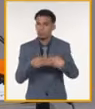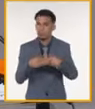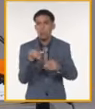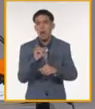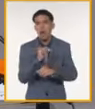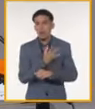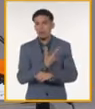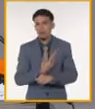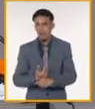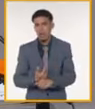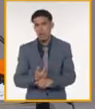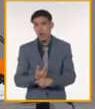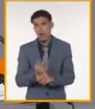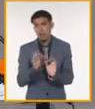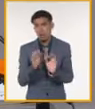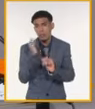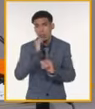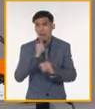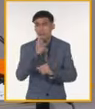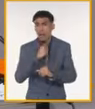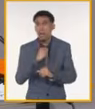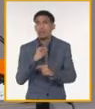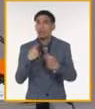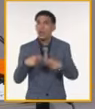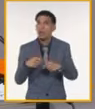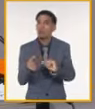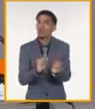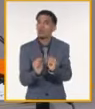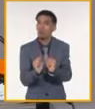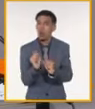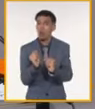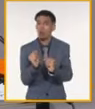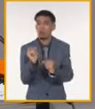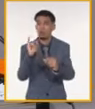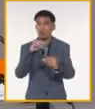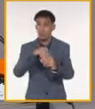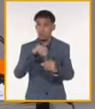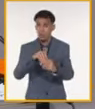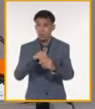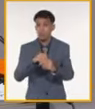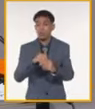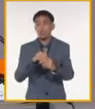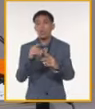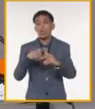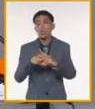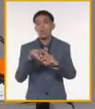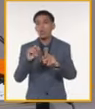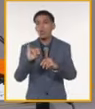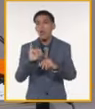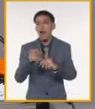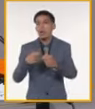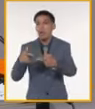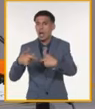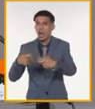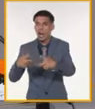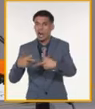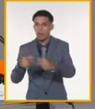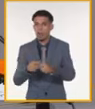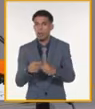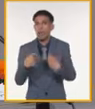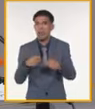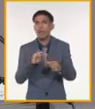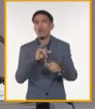dando e Insisto ratificando que hay que mantener un control de ingresos y gastos pero con la llevanza de registros de ingresos y